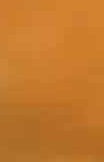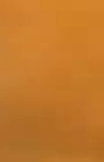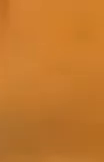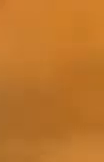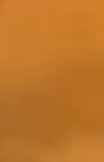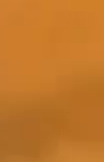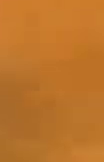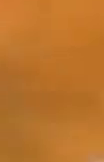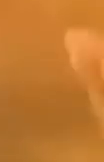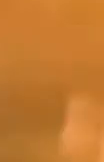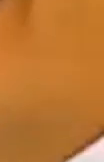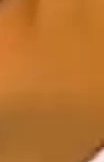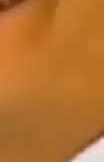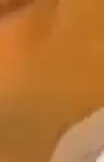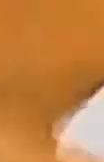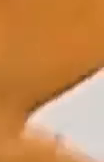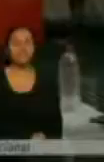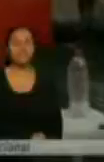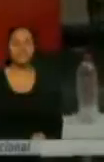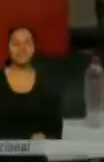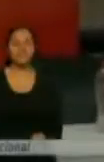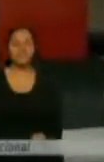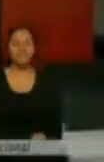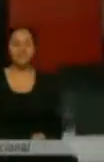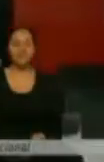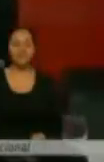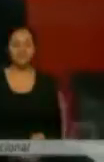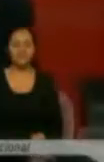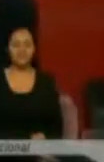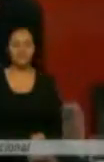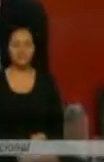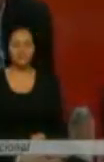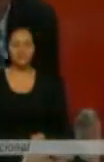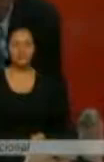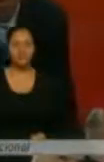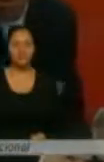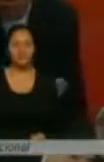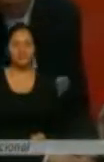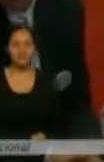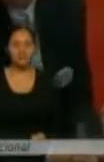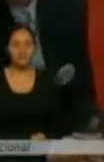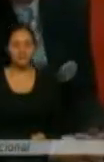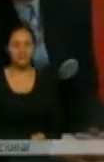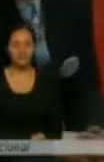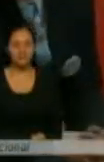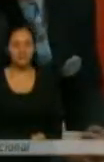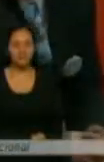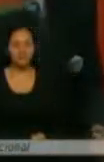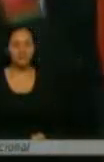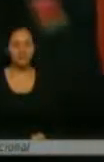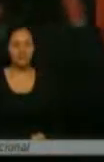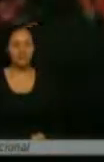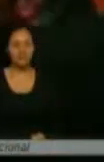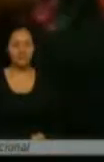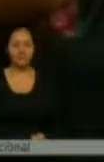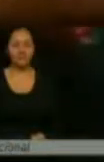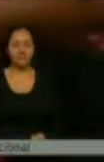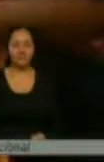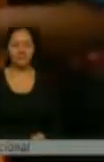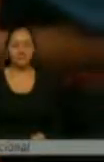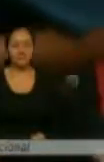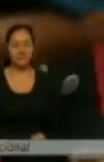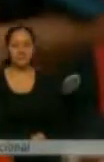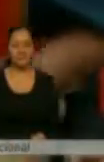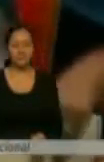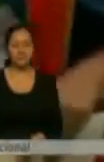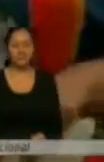marca claras distancias con el gobierno anterior y plantea diálogos con los sectores del país en búsqueda de políticas claras